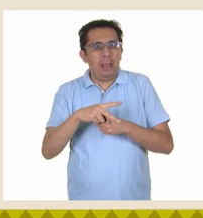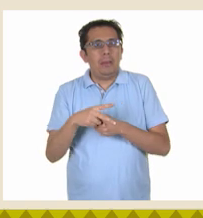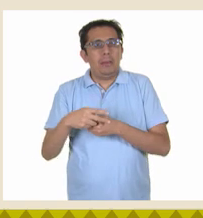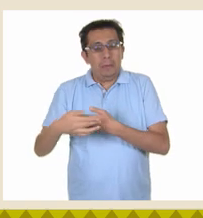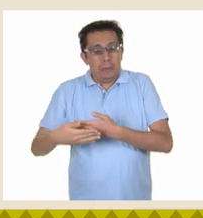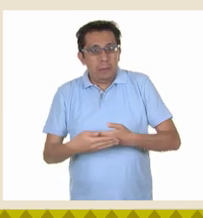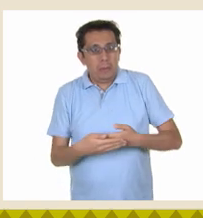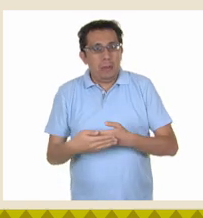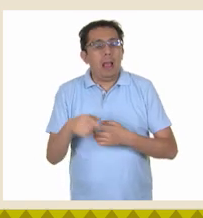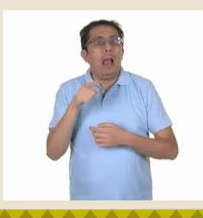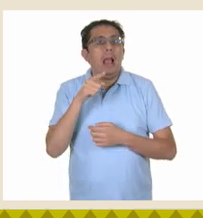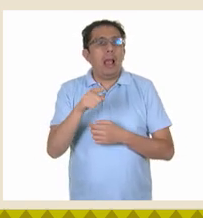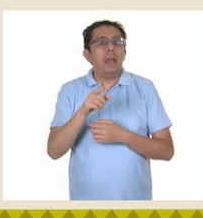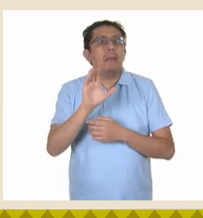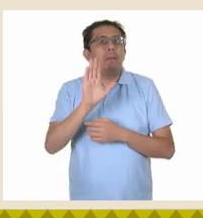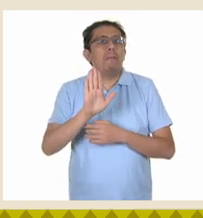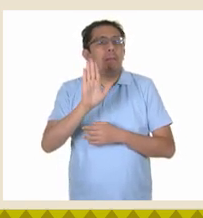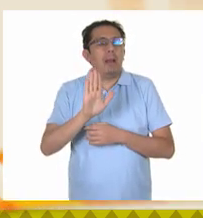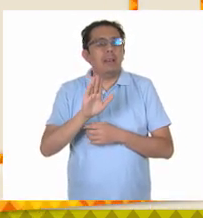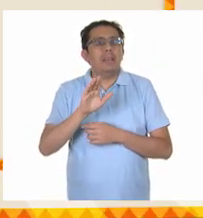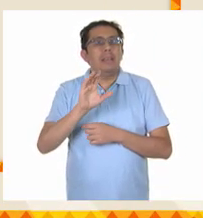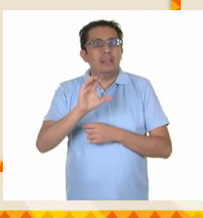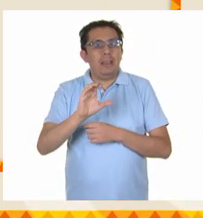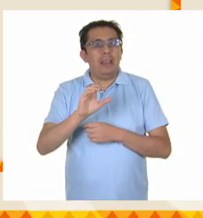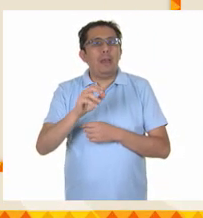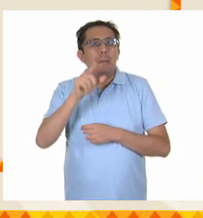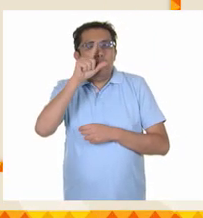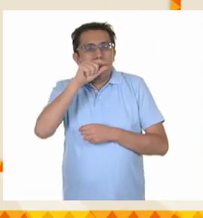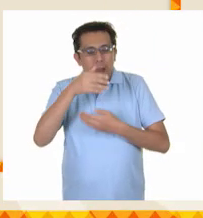El nido de la nación.